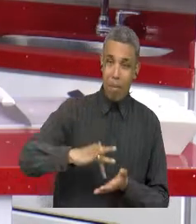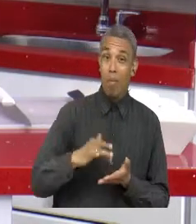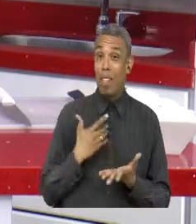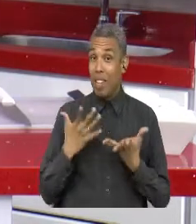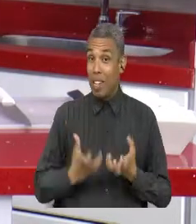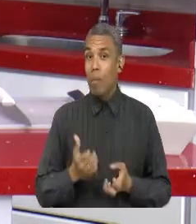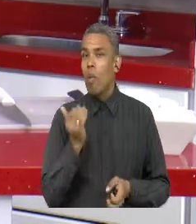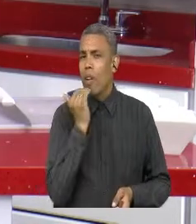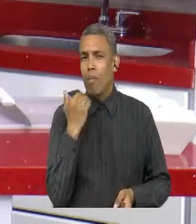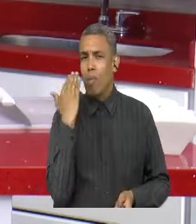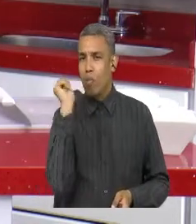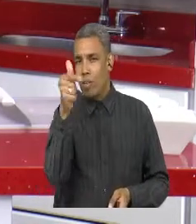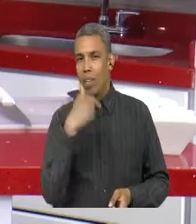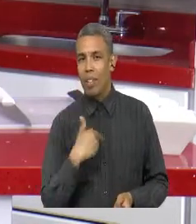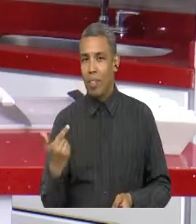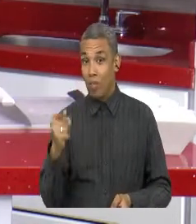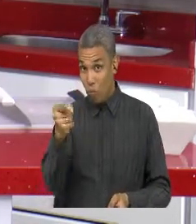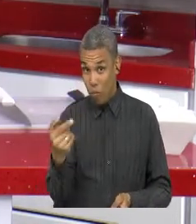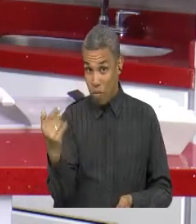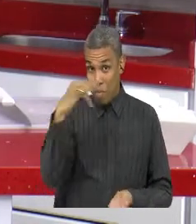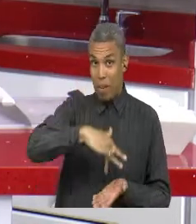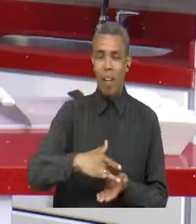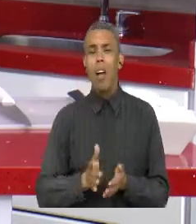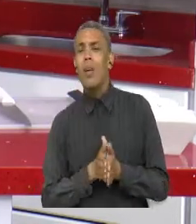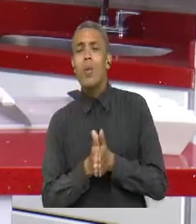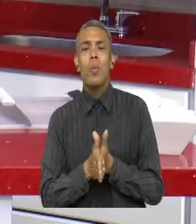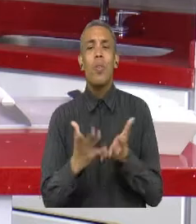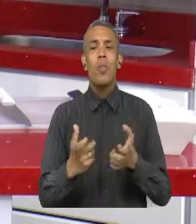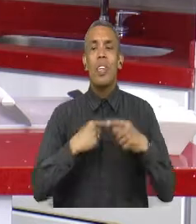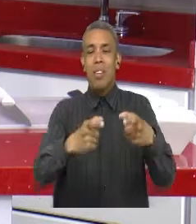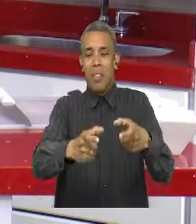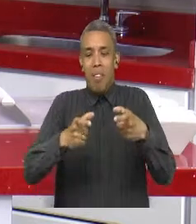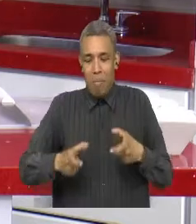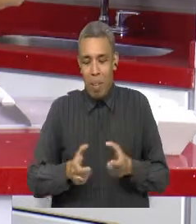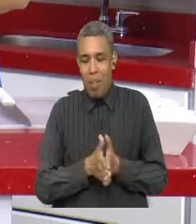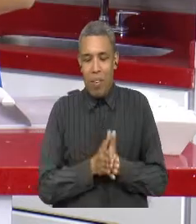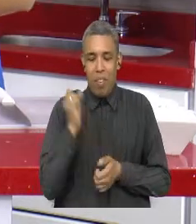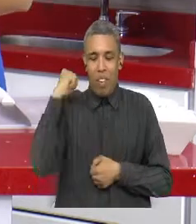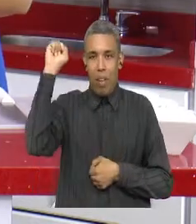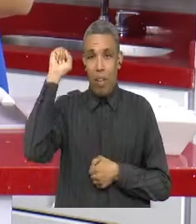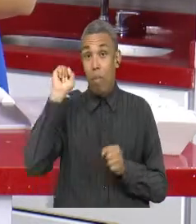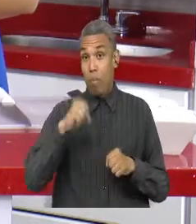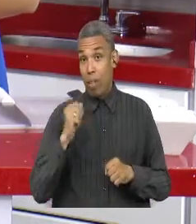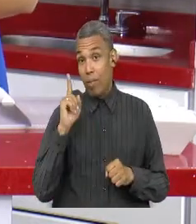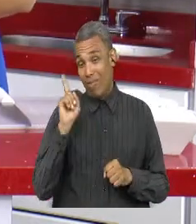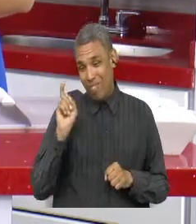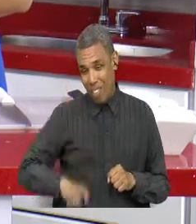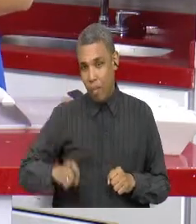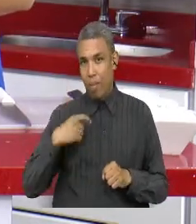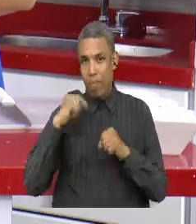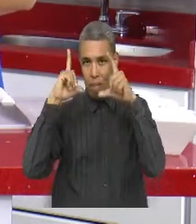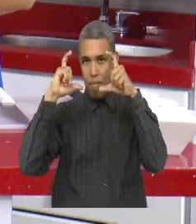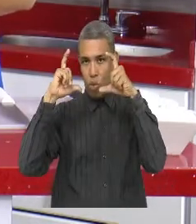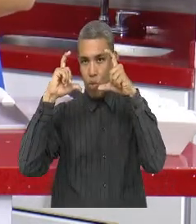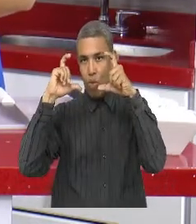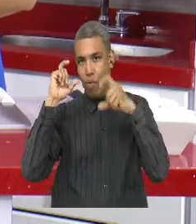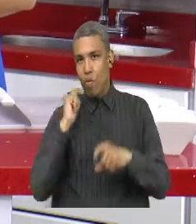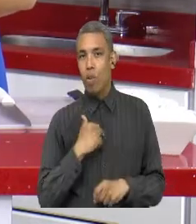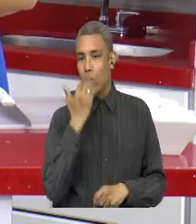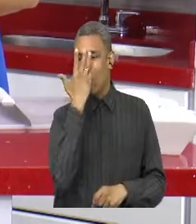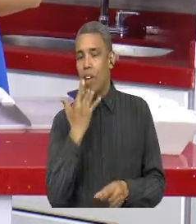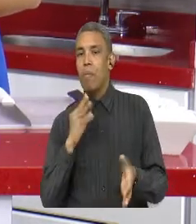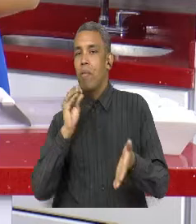fotico para, claro, que sea evidencia en nuestra fanpage de Facebook, A Pedir de Boca. Rochi, permítame complementar, en Zona Rápida hoy a todas las mujeres que